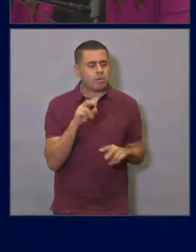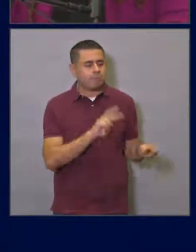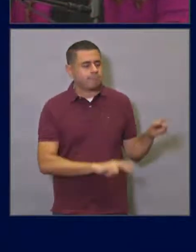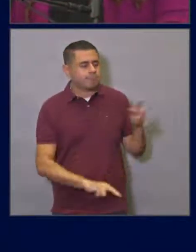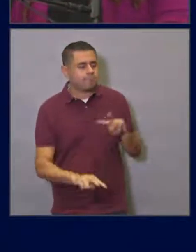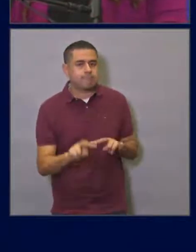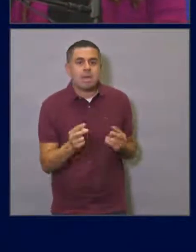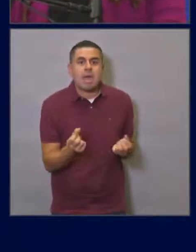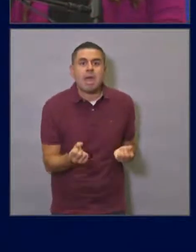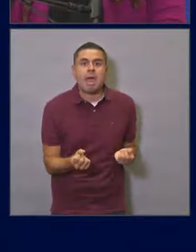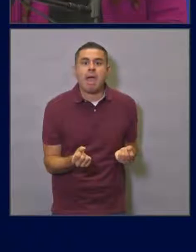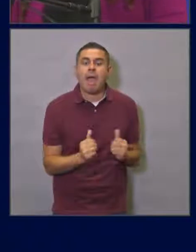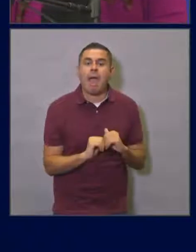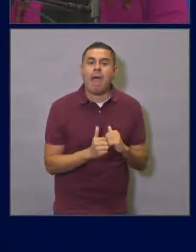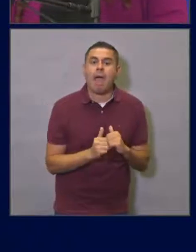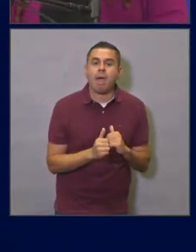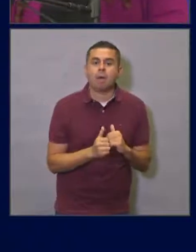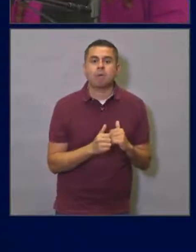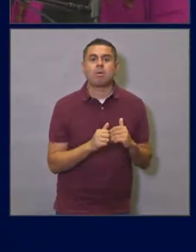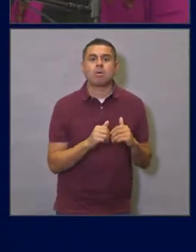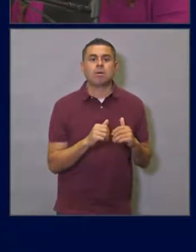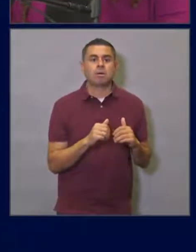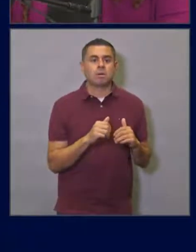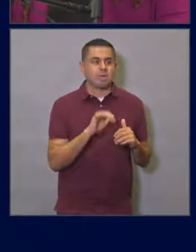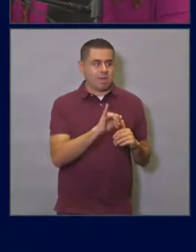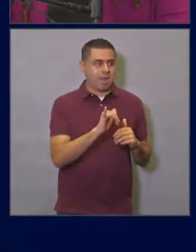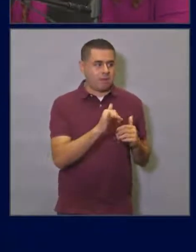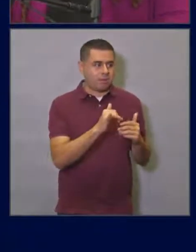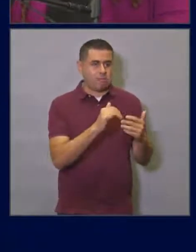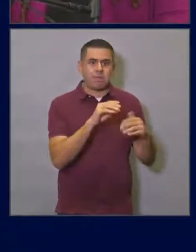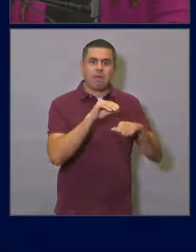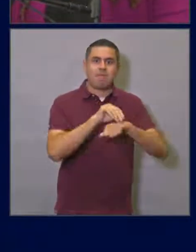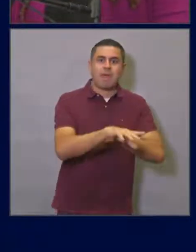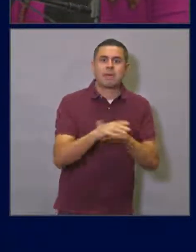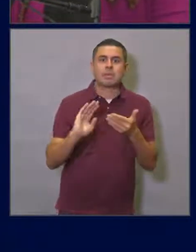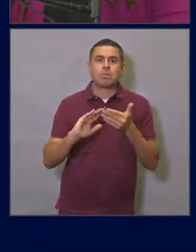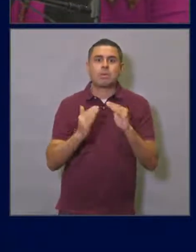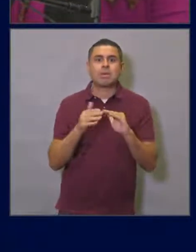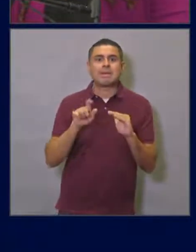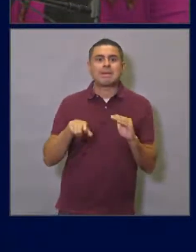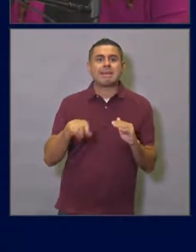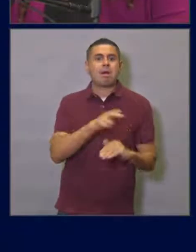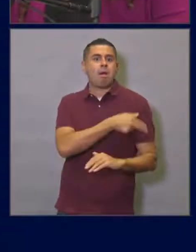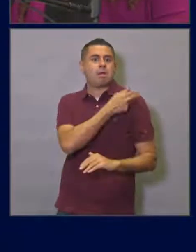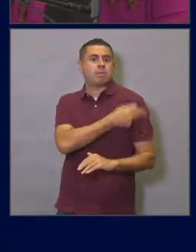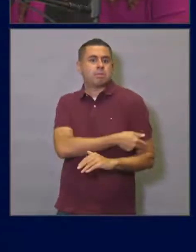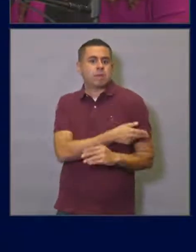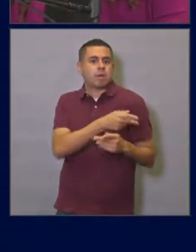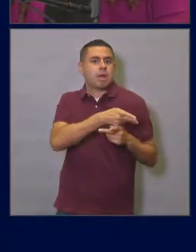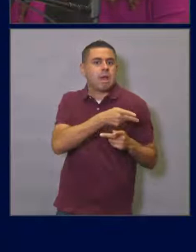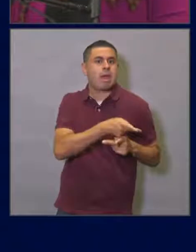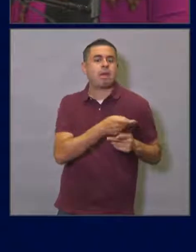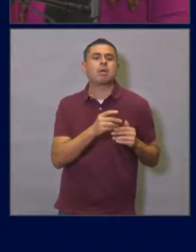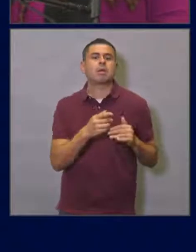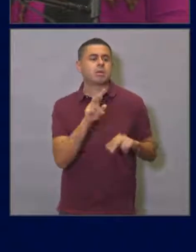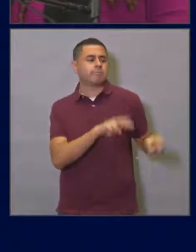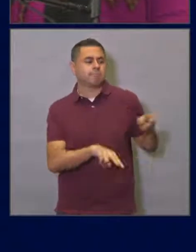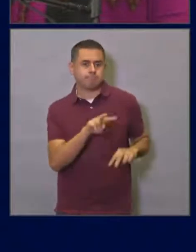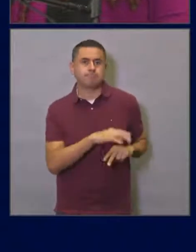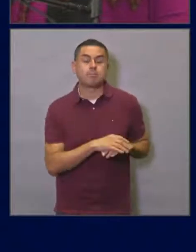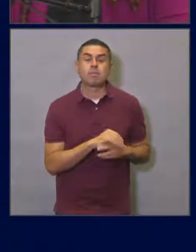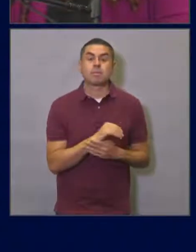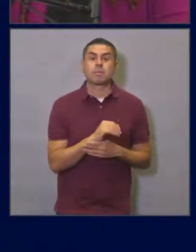tiene COVID-19 en el sistema de atención médica. Al igual que en el gráfico anterior, ha habido